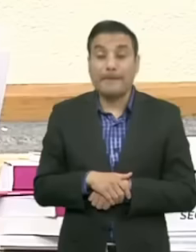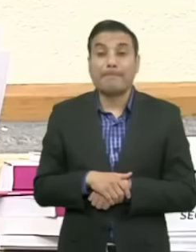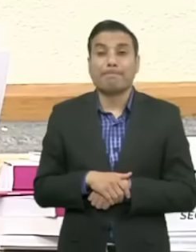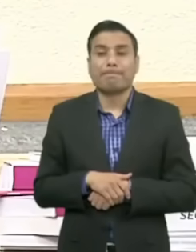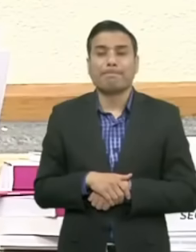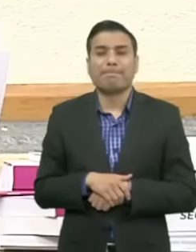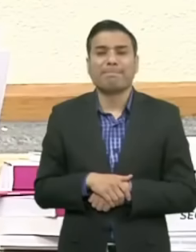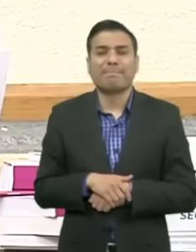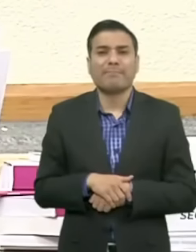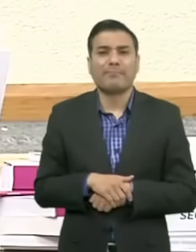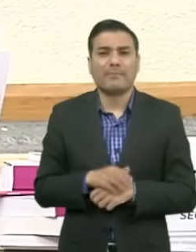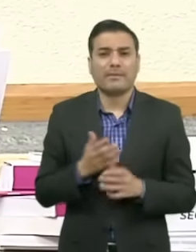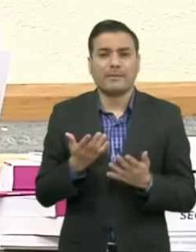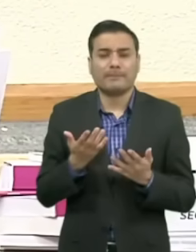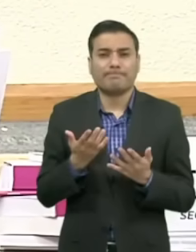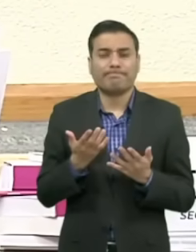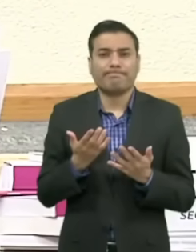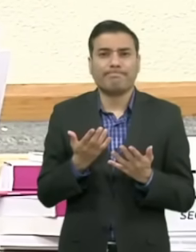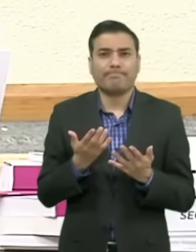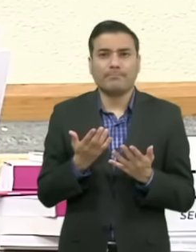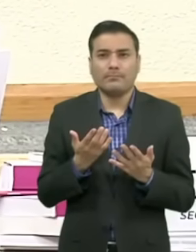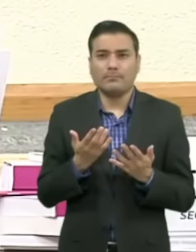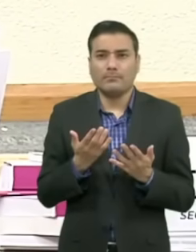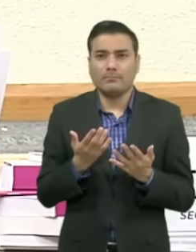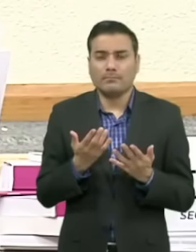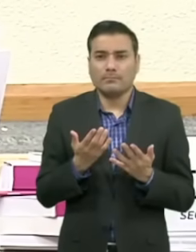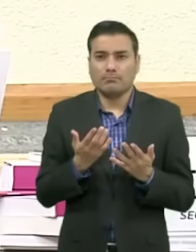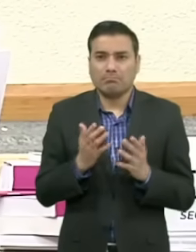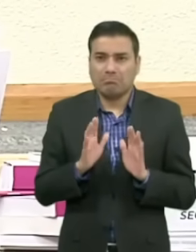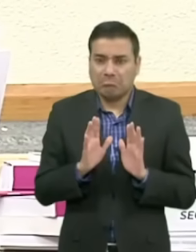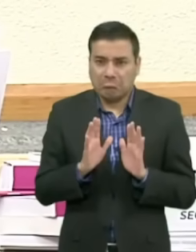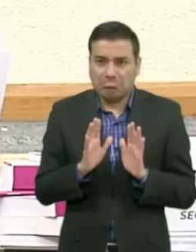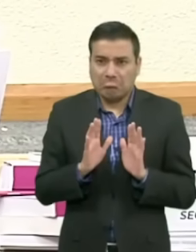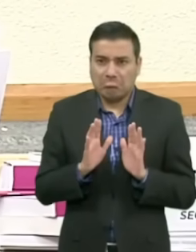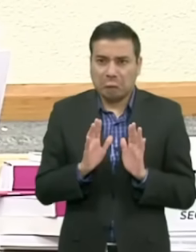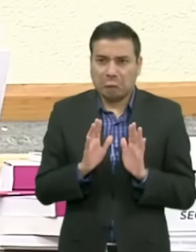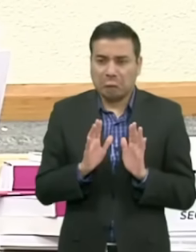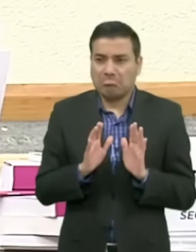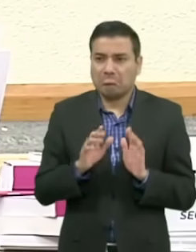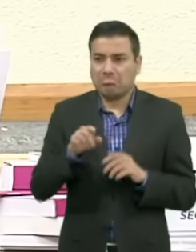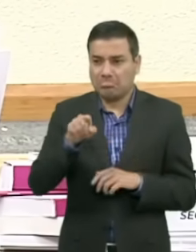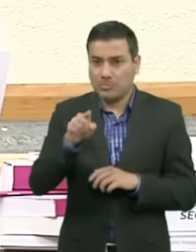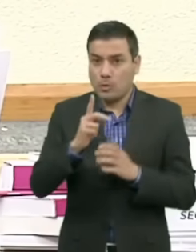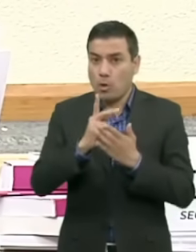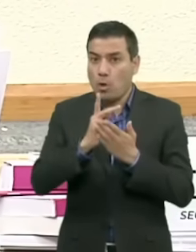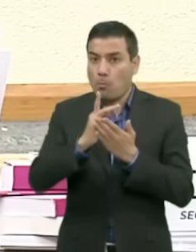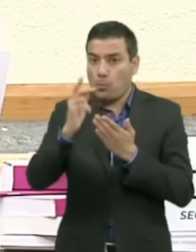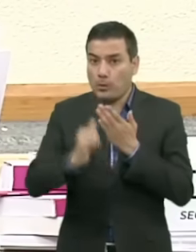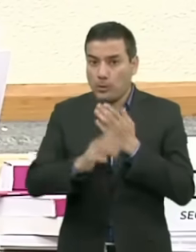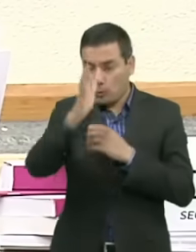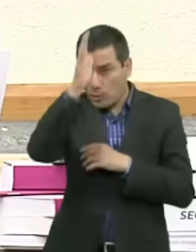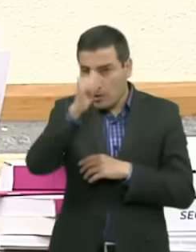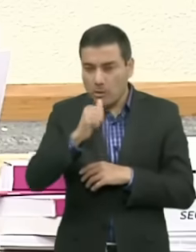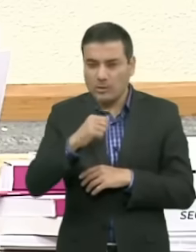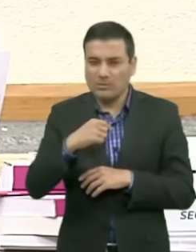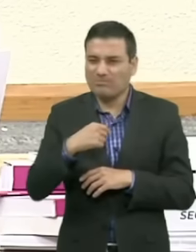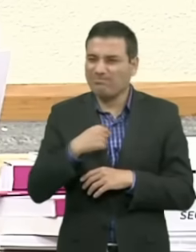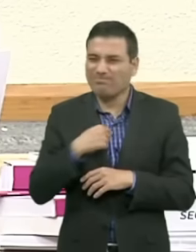decide esto y no estoy de acuerdo con lo que marca este proyecto de acuerdo que se